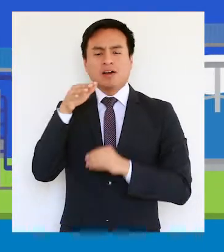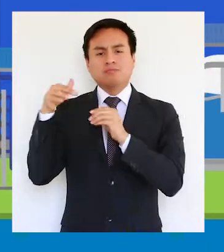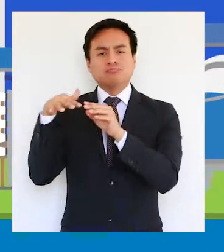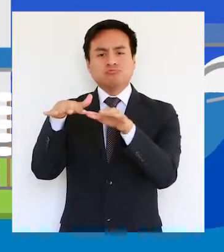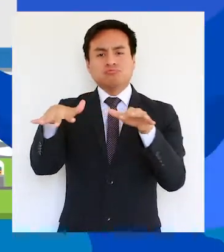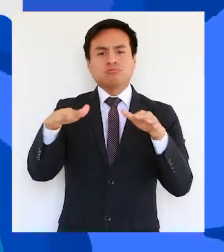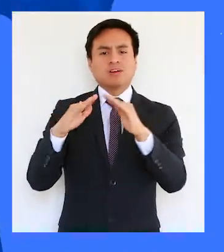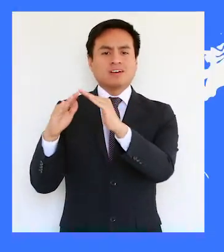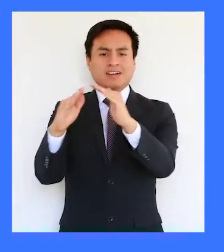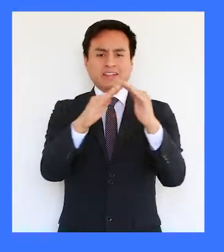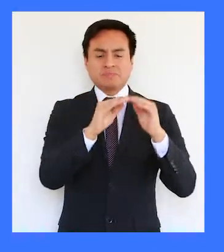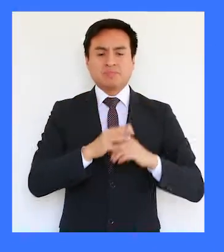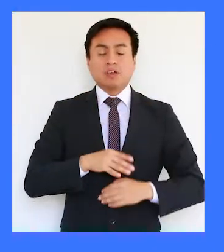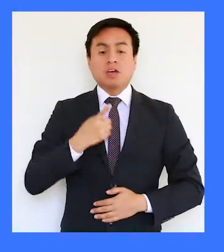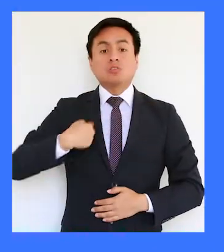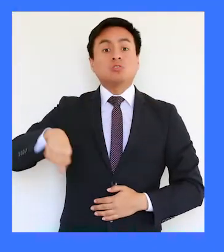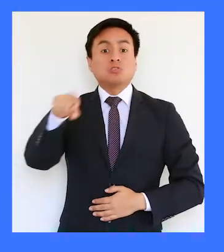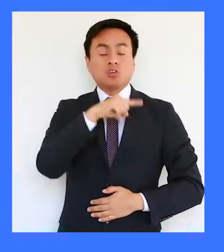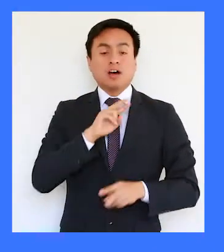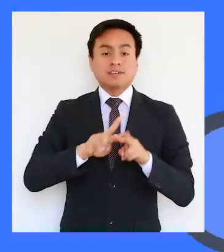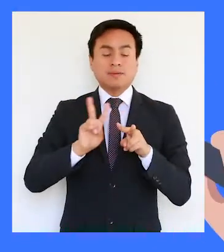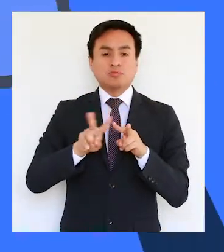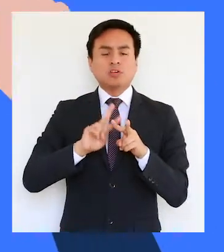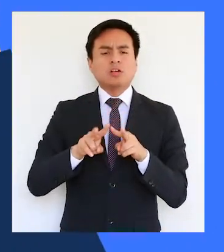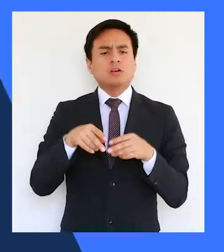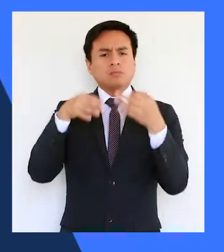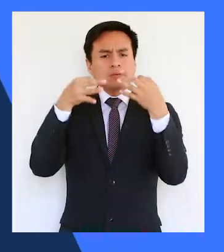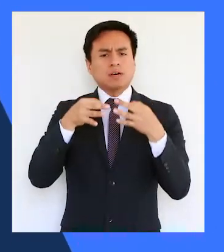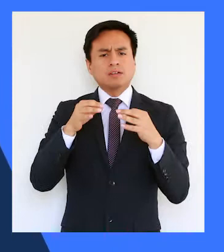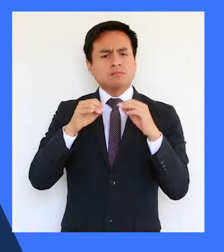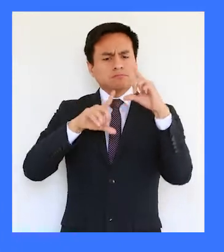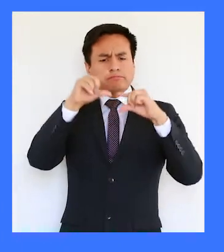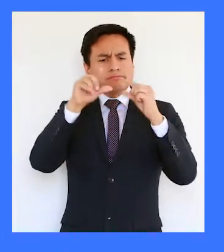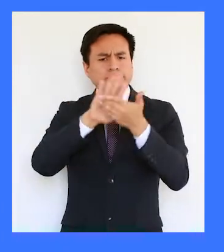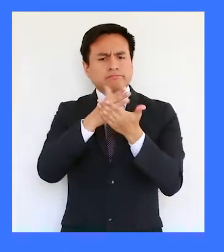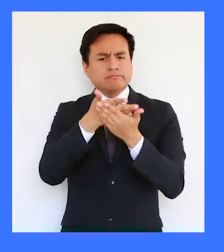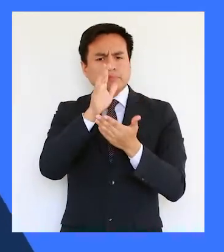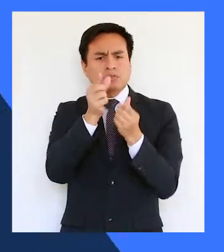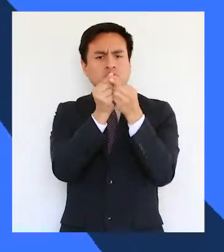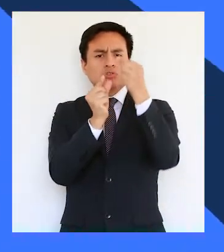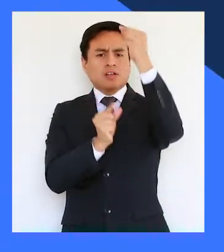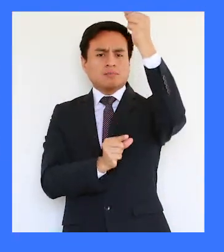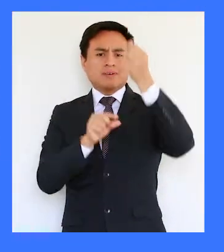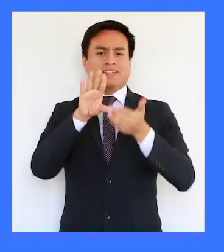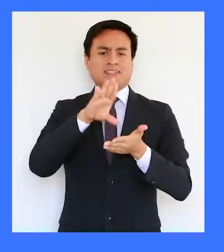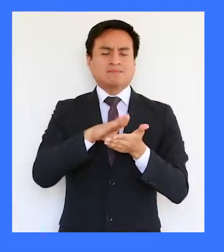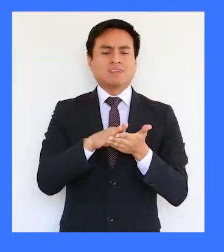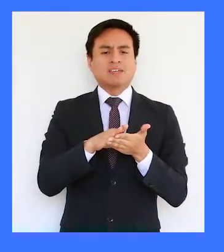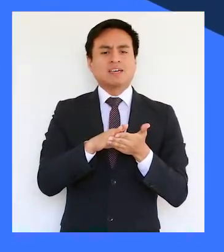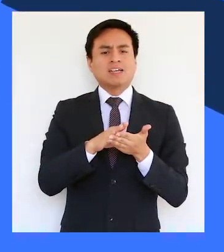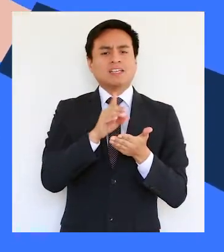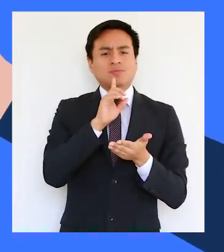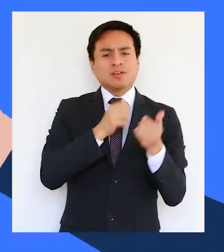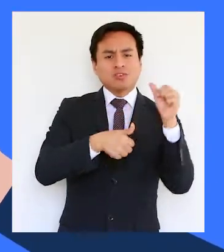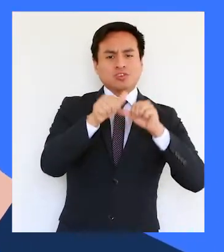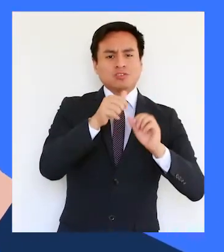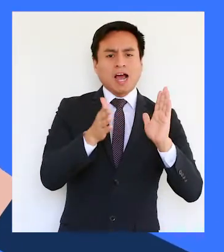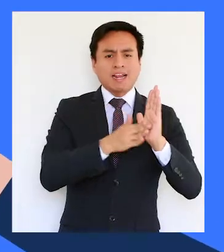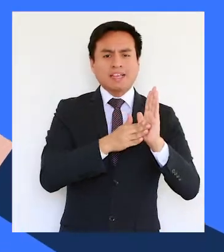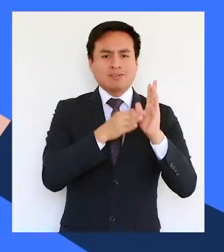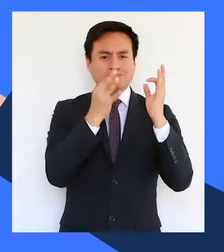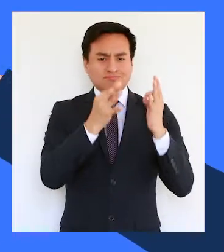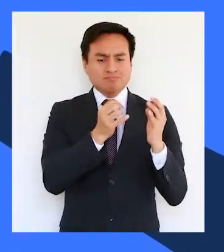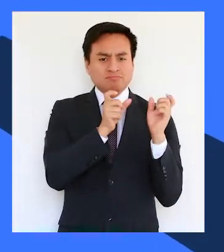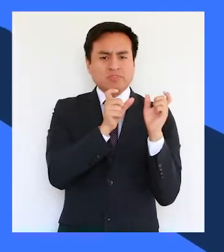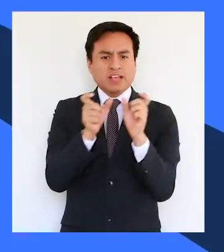por sus redes. Nosotros realizamos nuestras propias mediciones a lo largo de todo el país, usando laboratorios acreditados